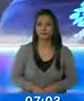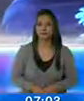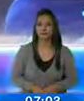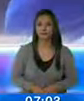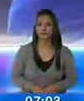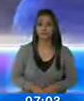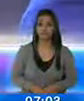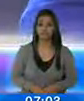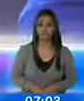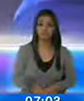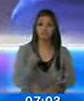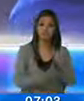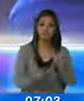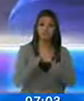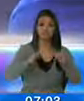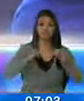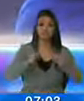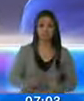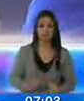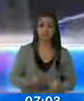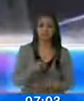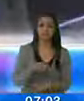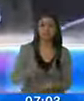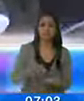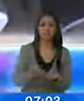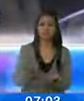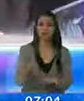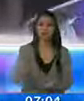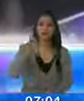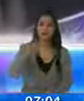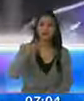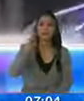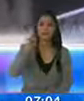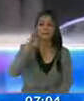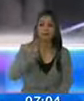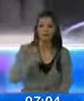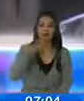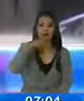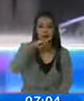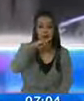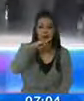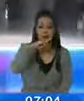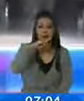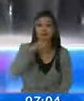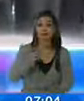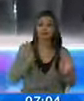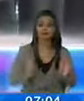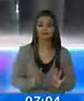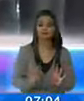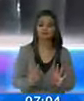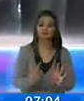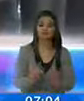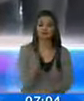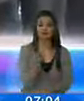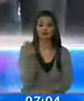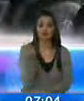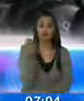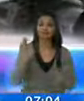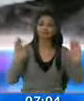Todo era tristeza y desconsuelo en el pueblito de Cachi del cantón El Tambo, provincia del Cañar, en los actos de despedida de Luis Chimbo y Vinicio